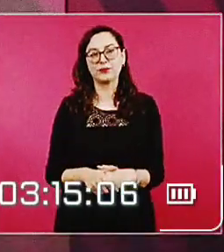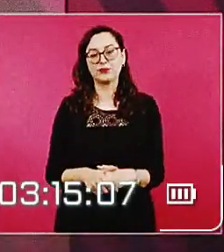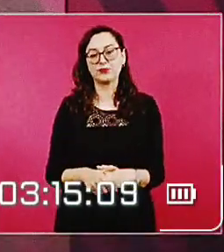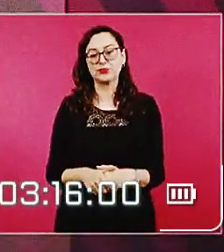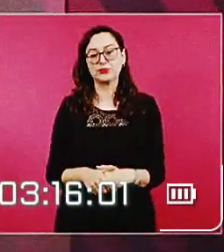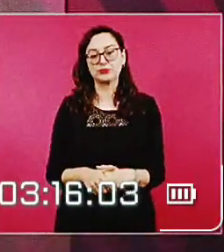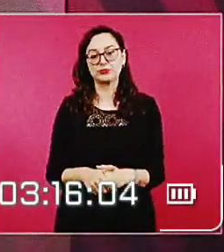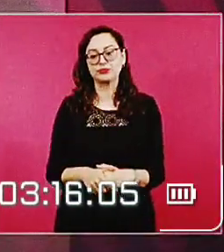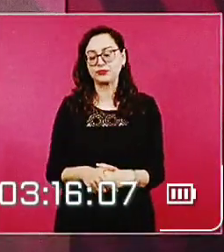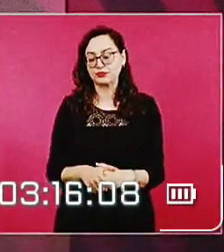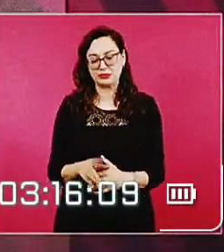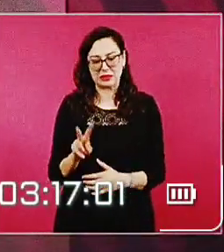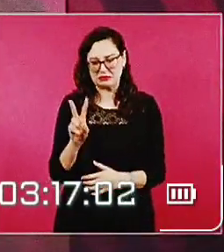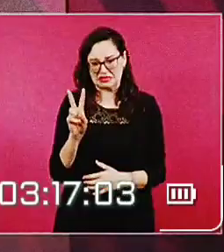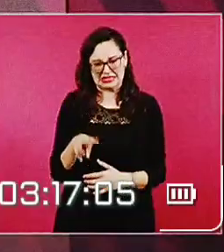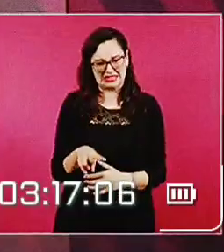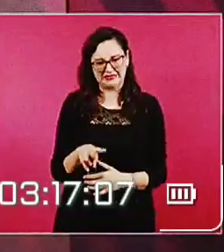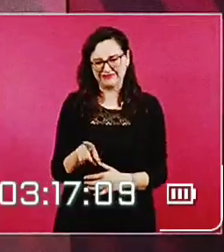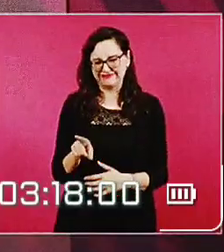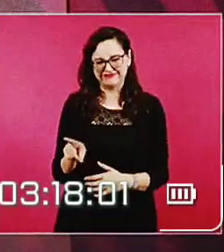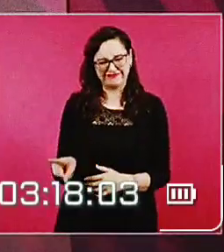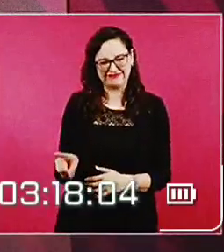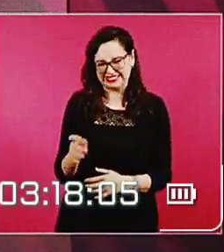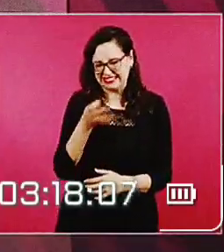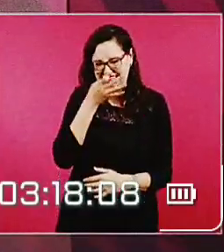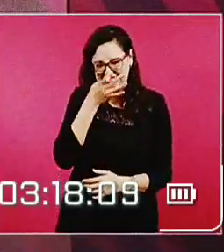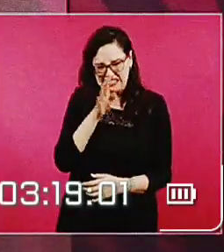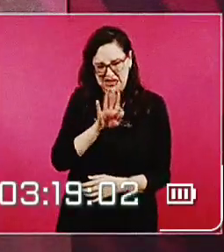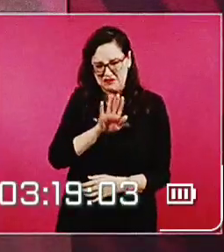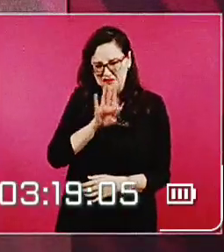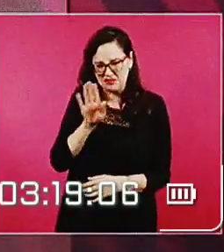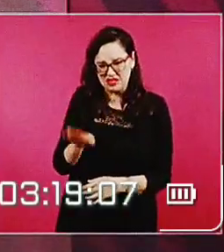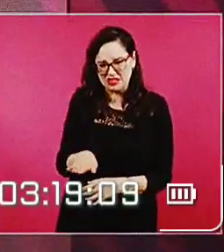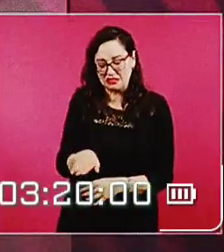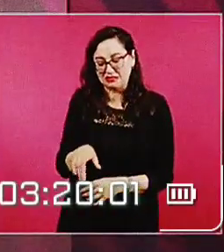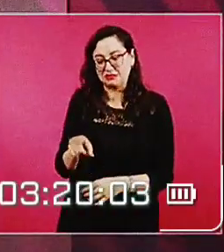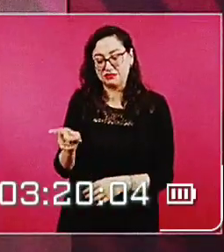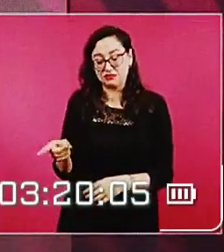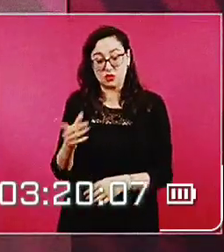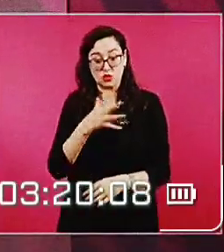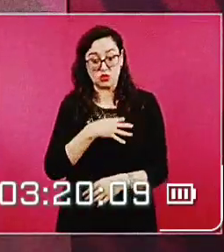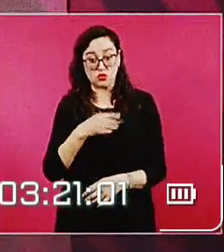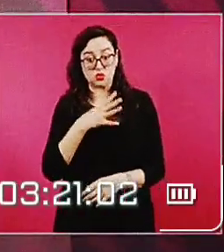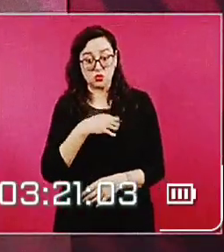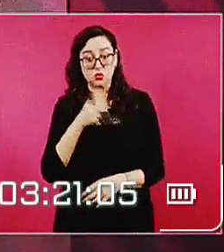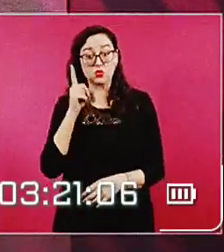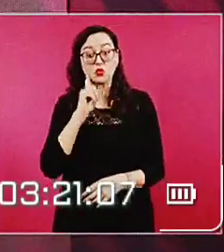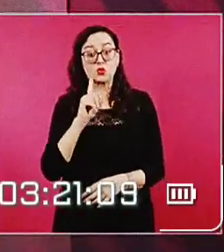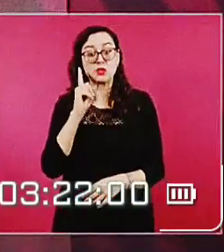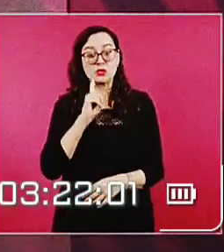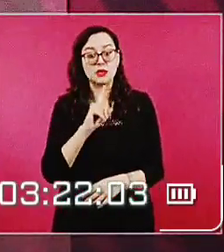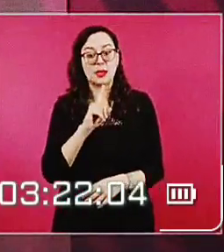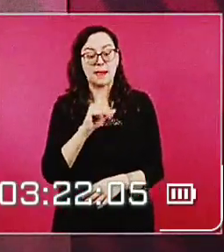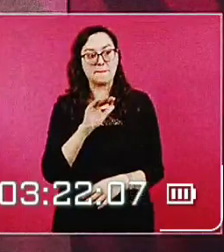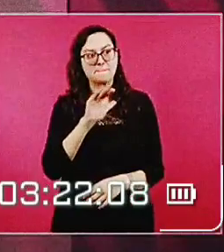en las últimas, y le preguntó a su hija después de la elección